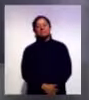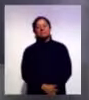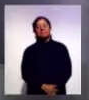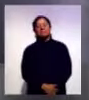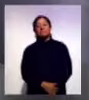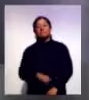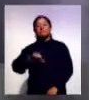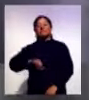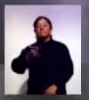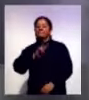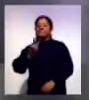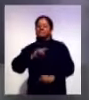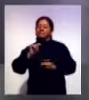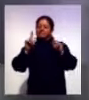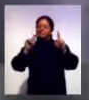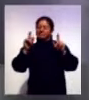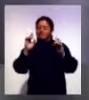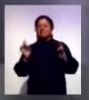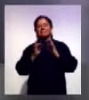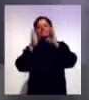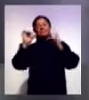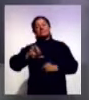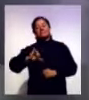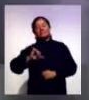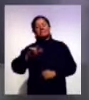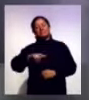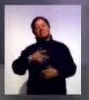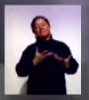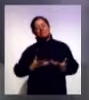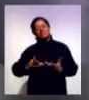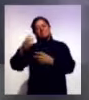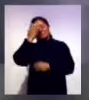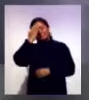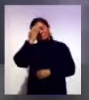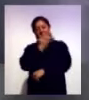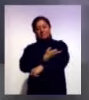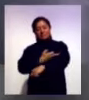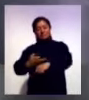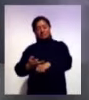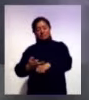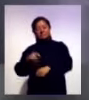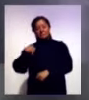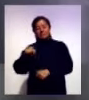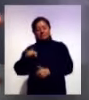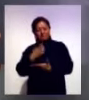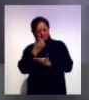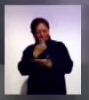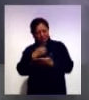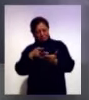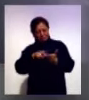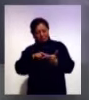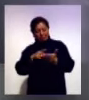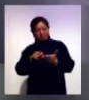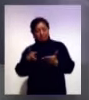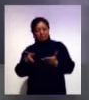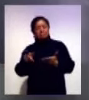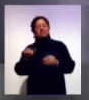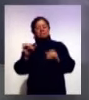Es viernes, viernes de Tlaxcala Extraordinario. Hoy lo vamos a llevar a conocer a la familia que diseñó y que elaboró unos